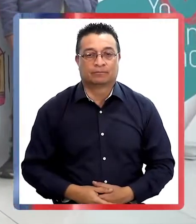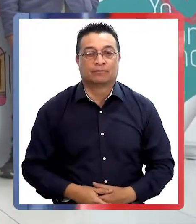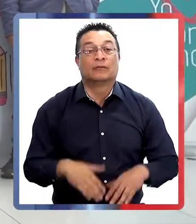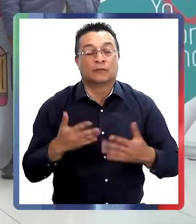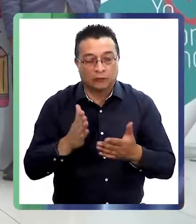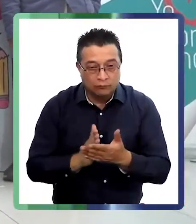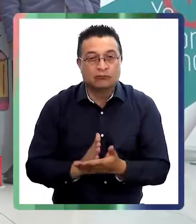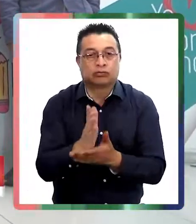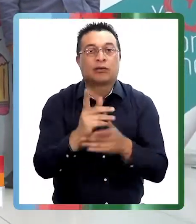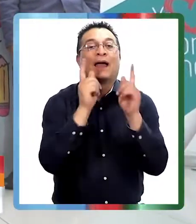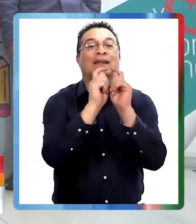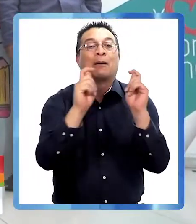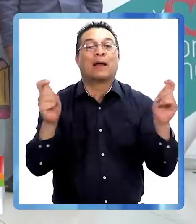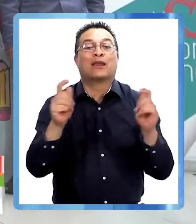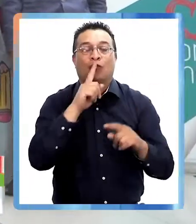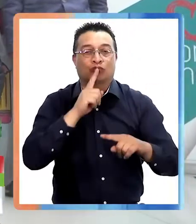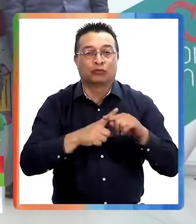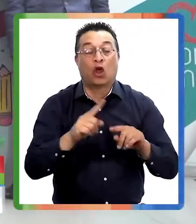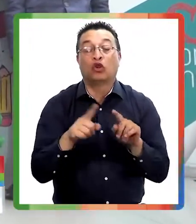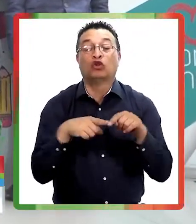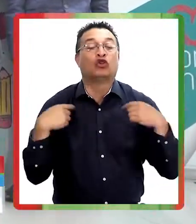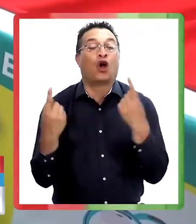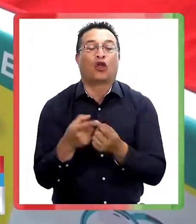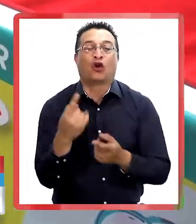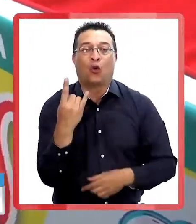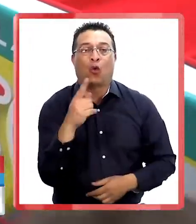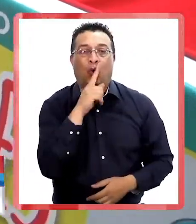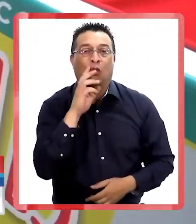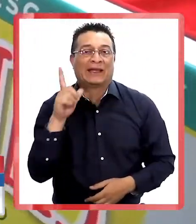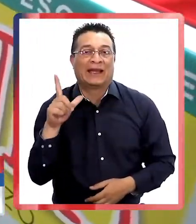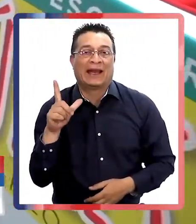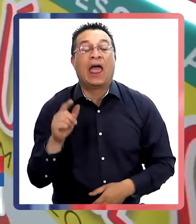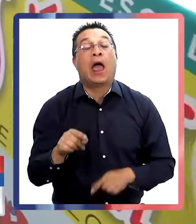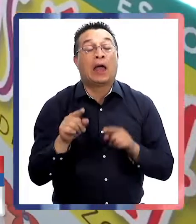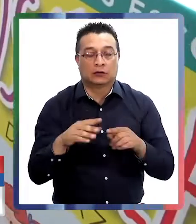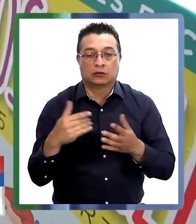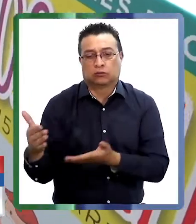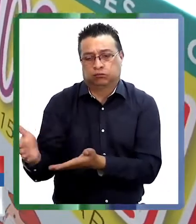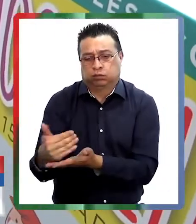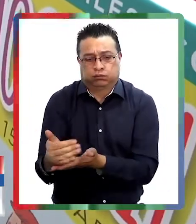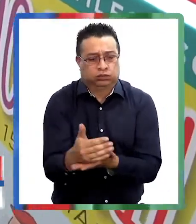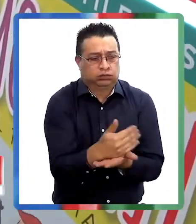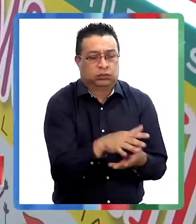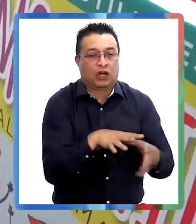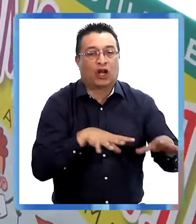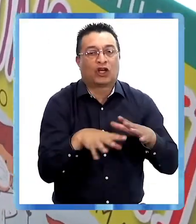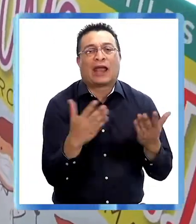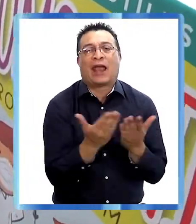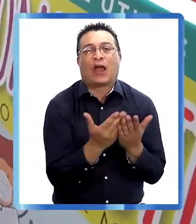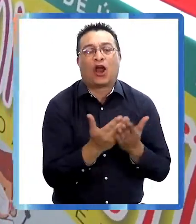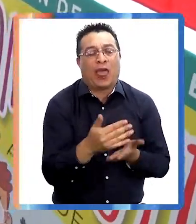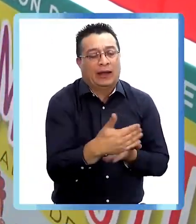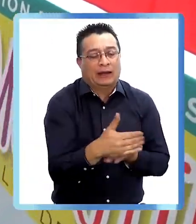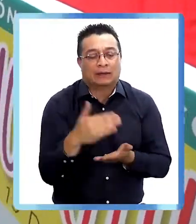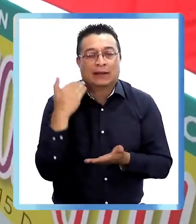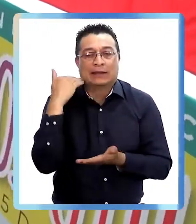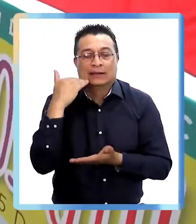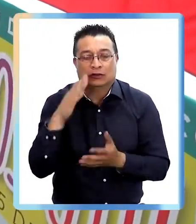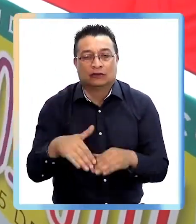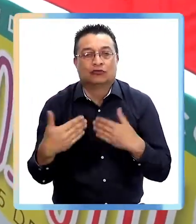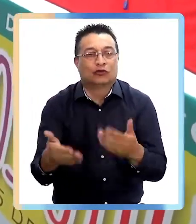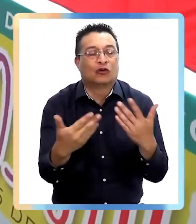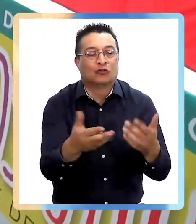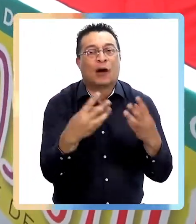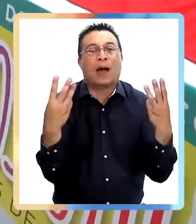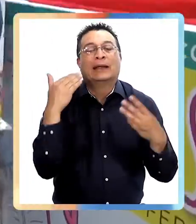Se lanzó oficialmente la campaña Todos Somos Útiles, instancia que busca recolectar y coordinar la entrega de artículos escolares a niños y niñas de